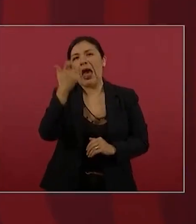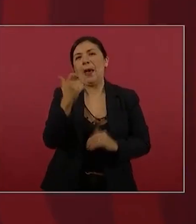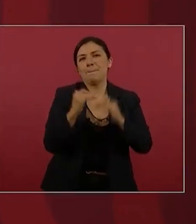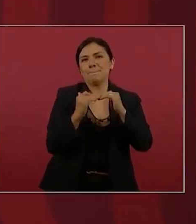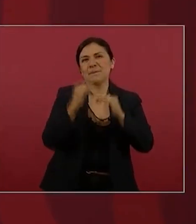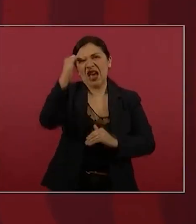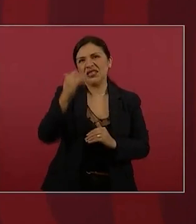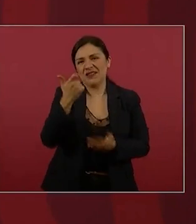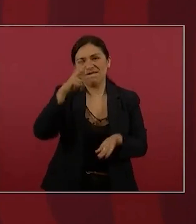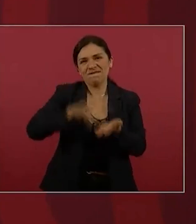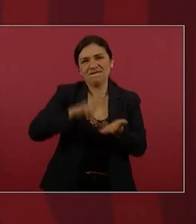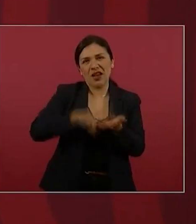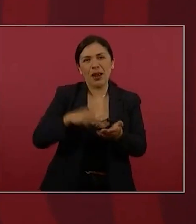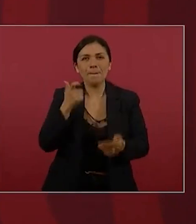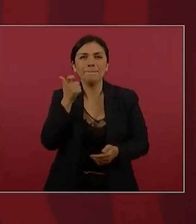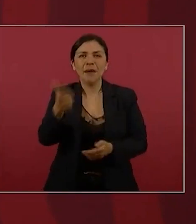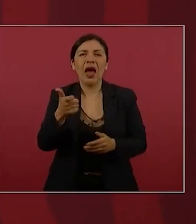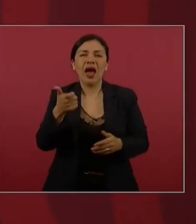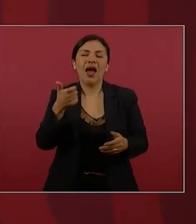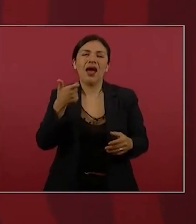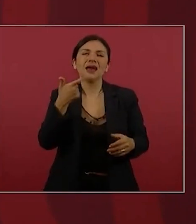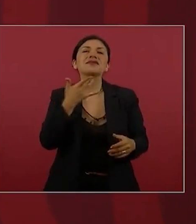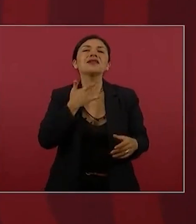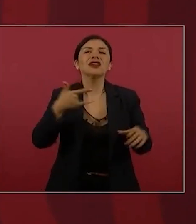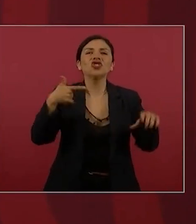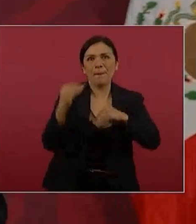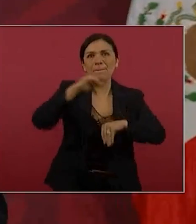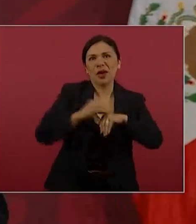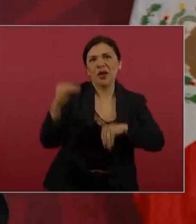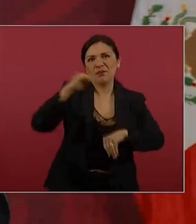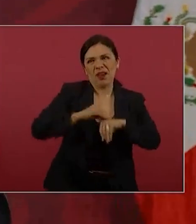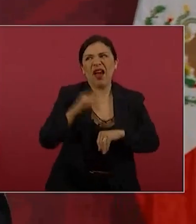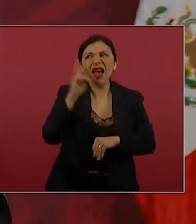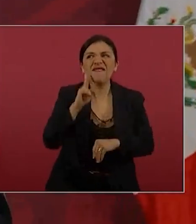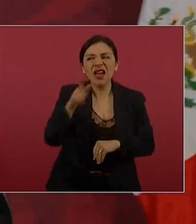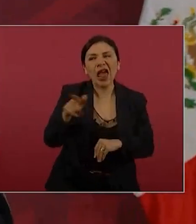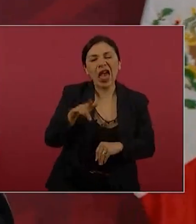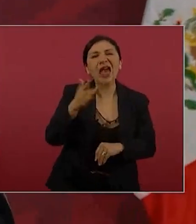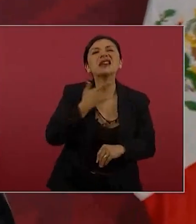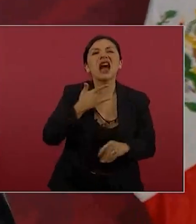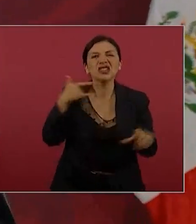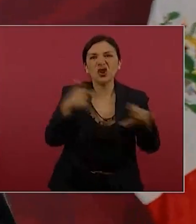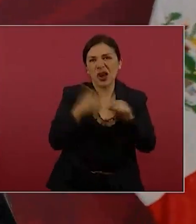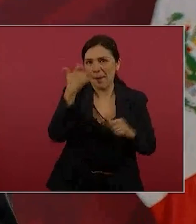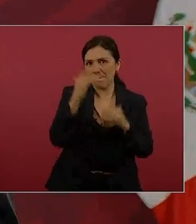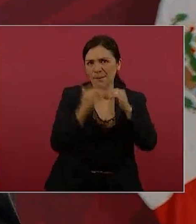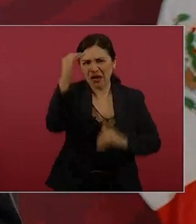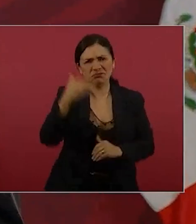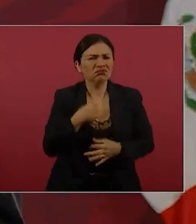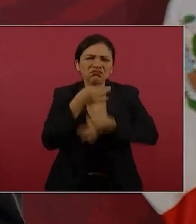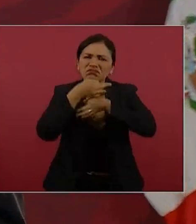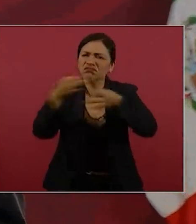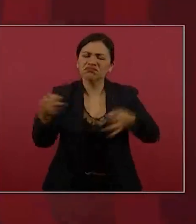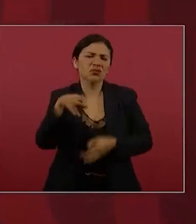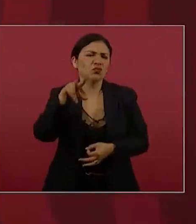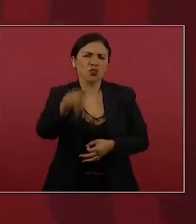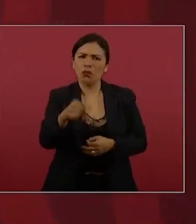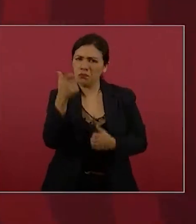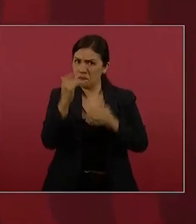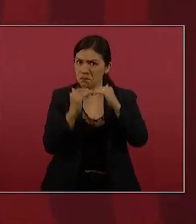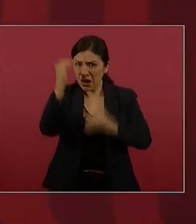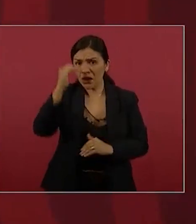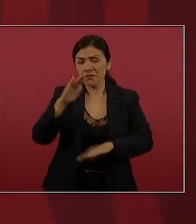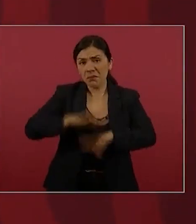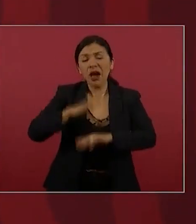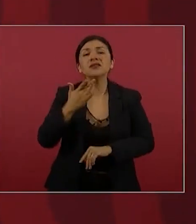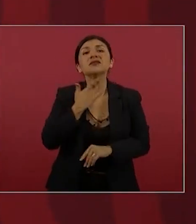es cierto. Esto es lo que quisieran. Yo le digo al pueblo de México que no van a aumentar los